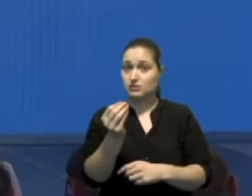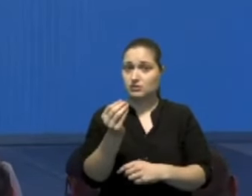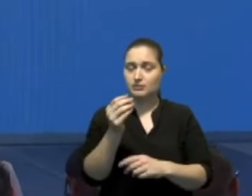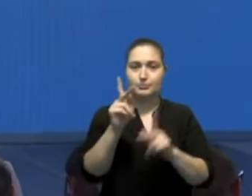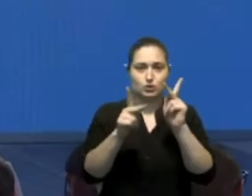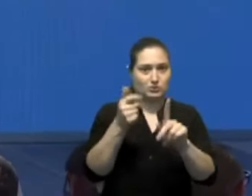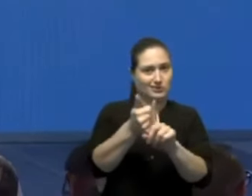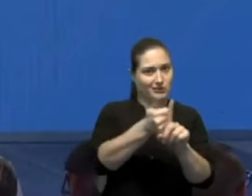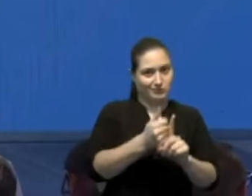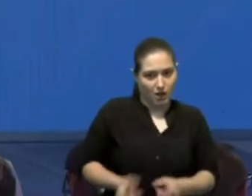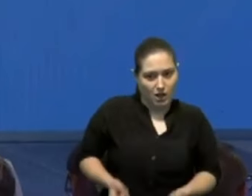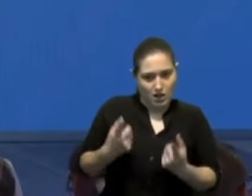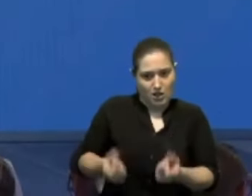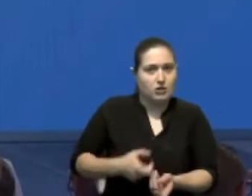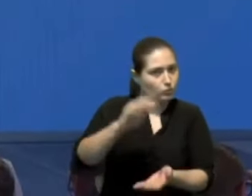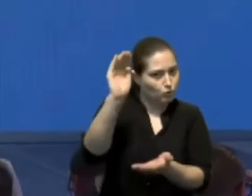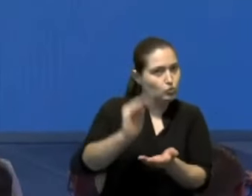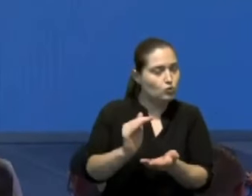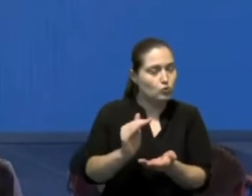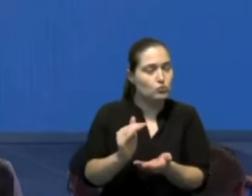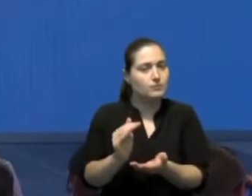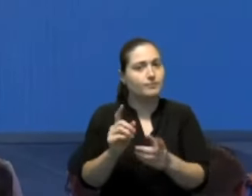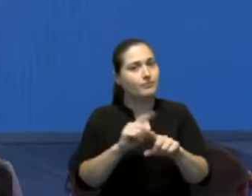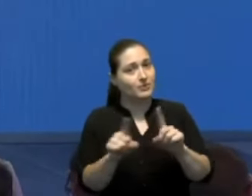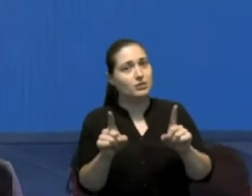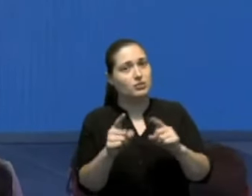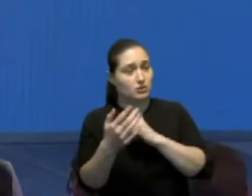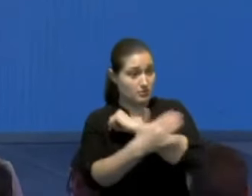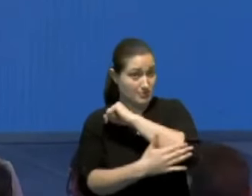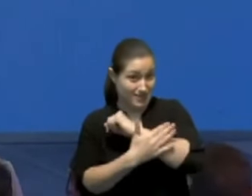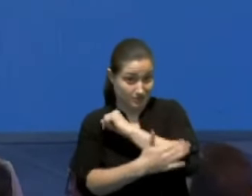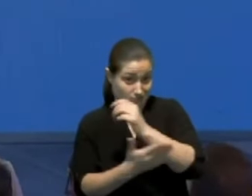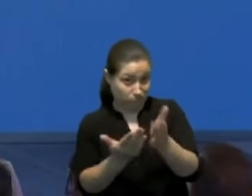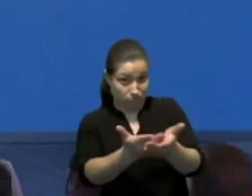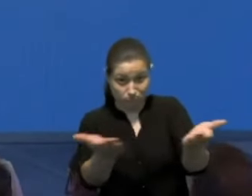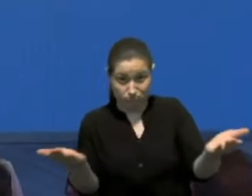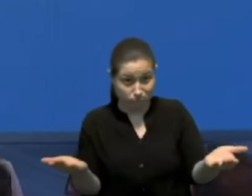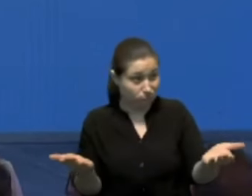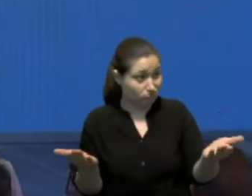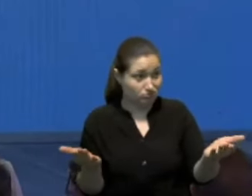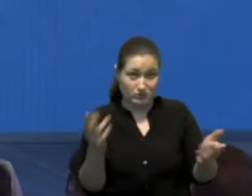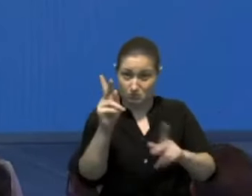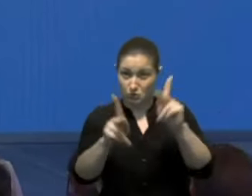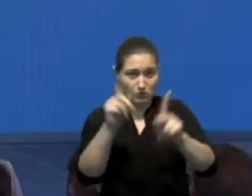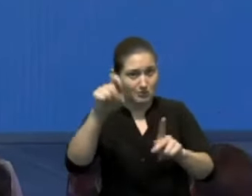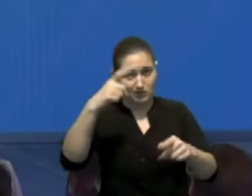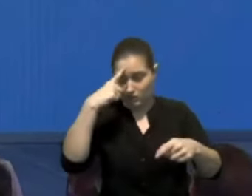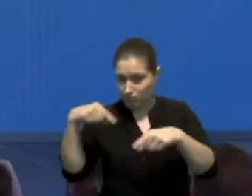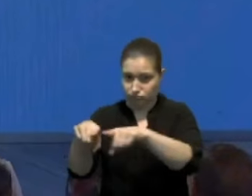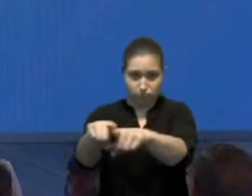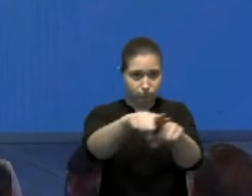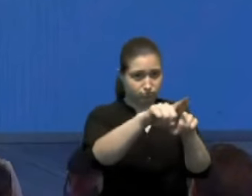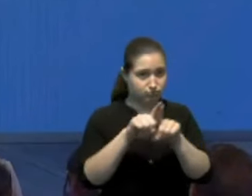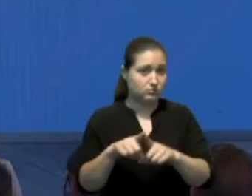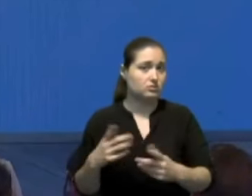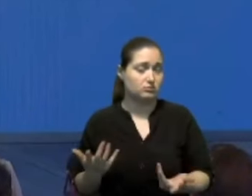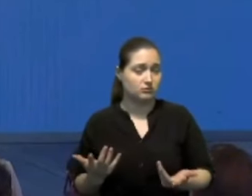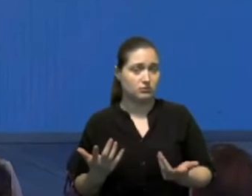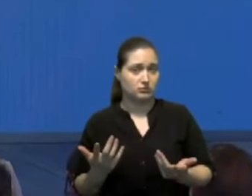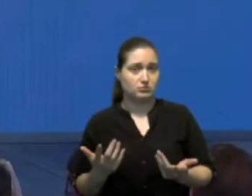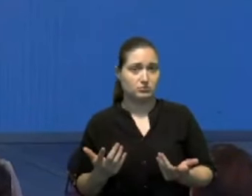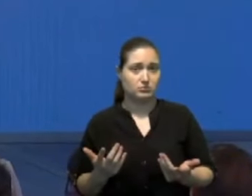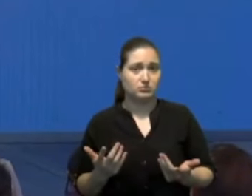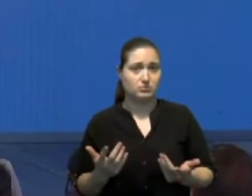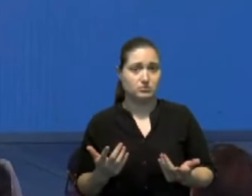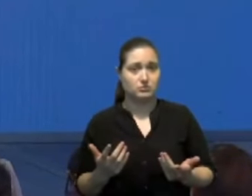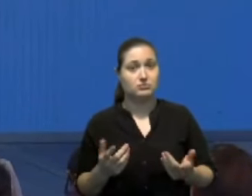bolsillo ese es un tema también que el país tiene que ponerse en en consenso ahí tiene que haber también eh